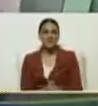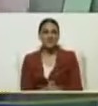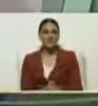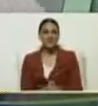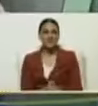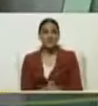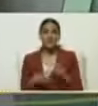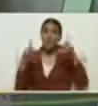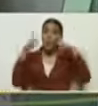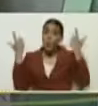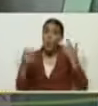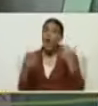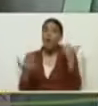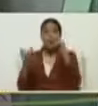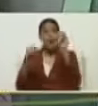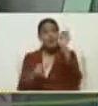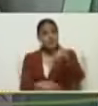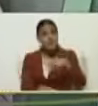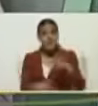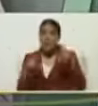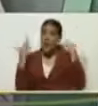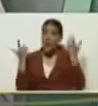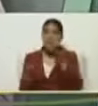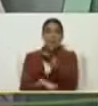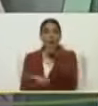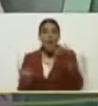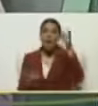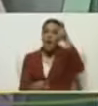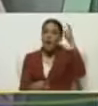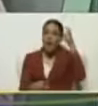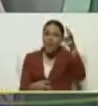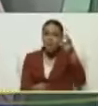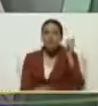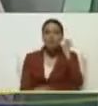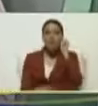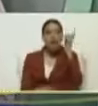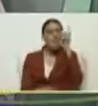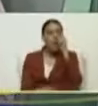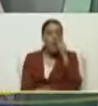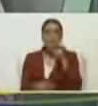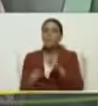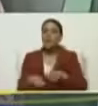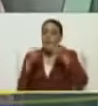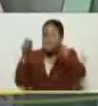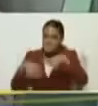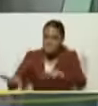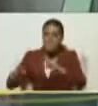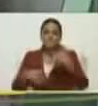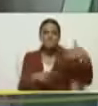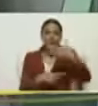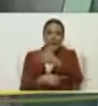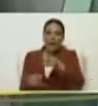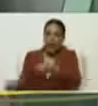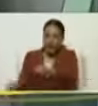La Guaira también vinieron por acá. Campesinos, campesinas, pescadores, pescadoras.